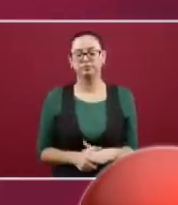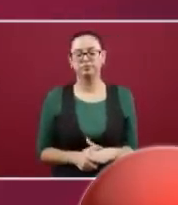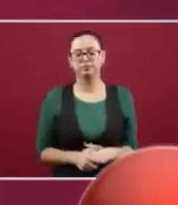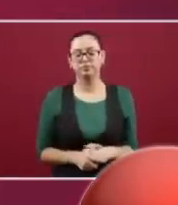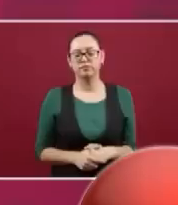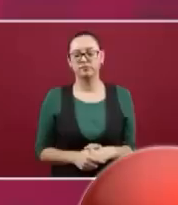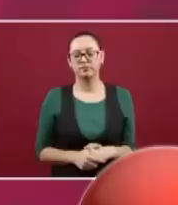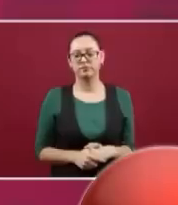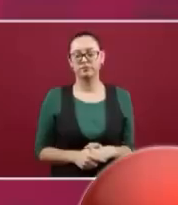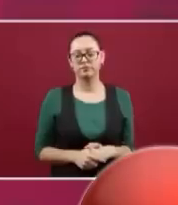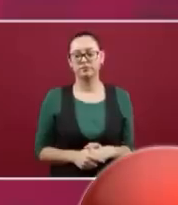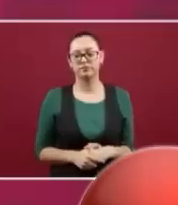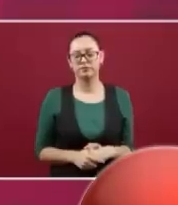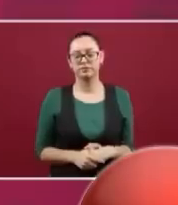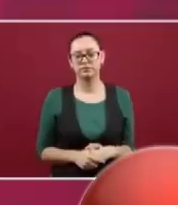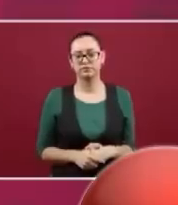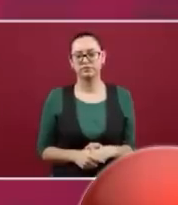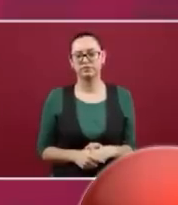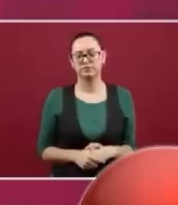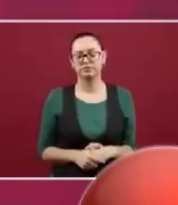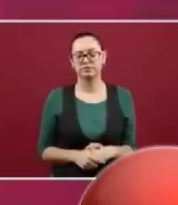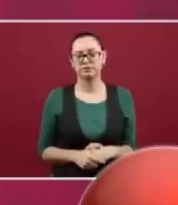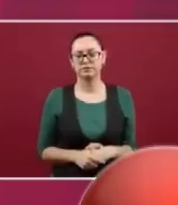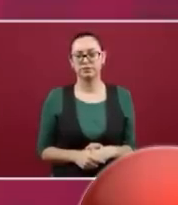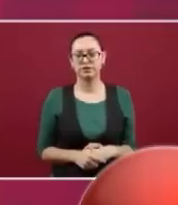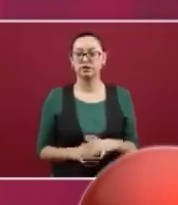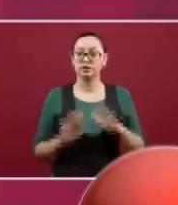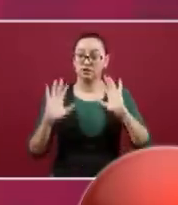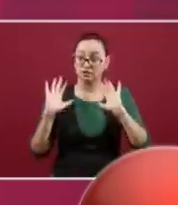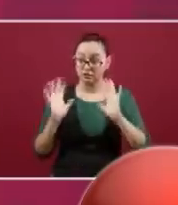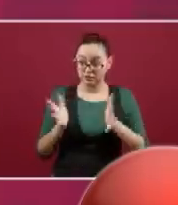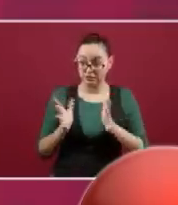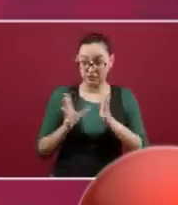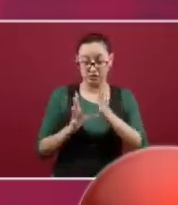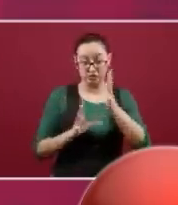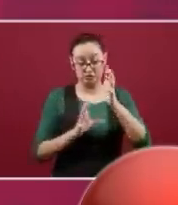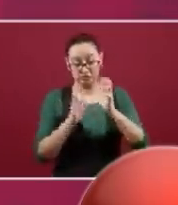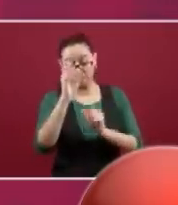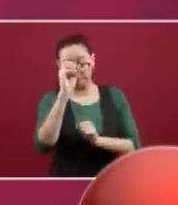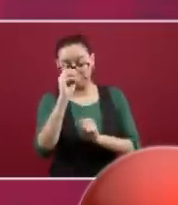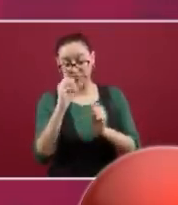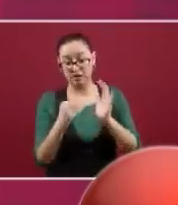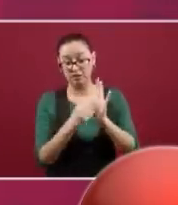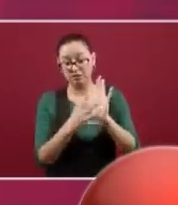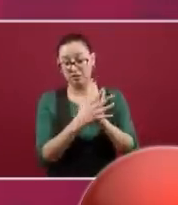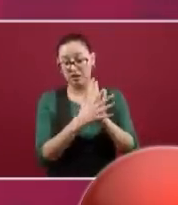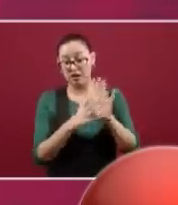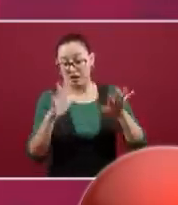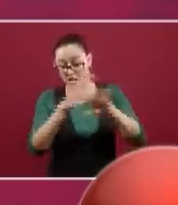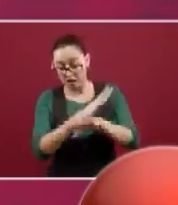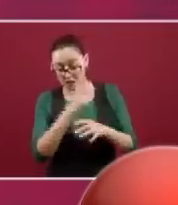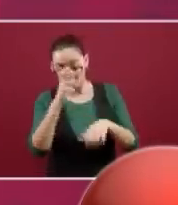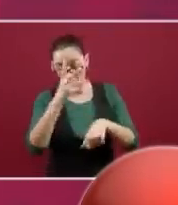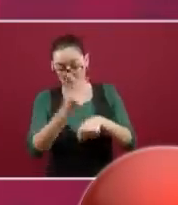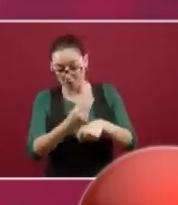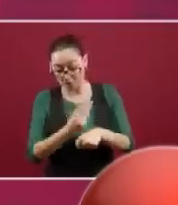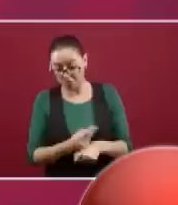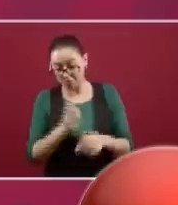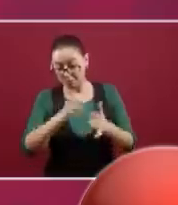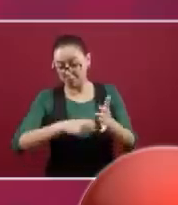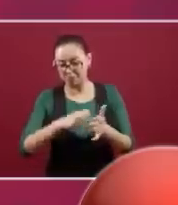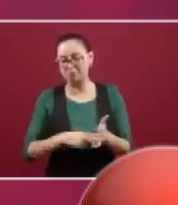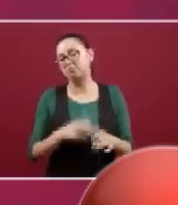Si se lleva a cabo esta reforma, van a facilitarse las cosas. Si no, buscamos otro